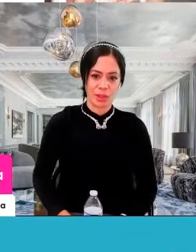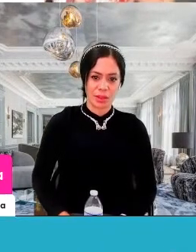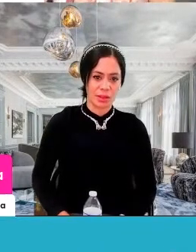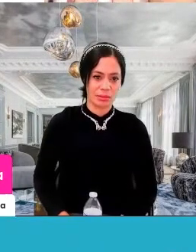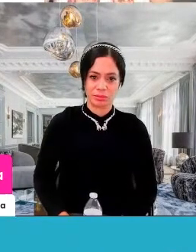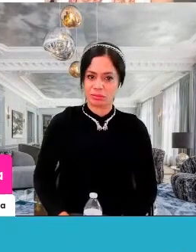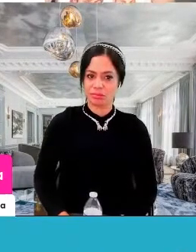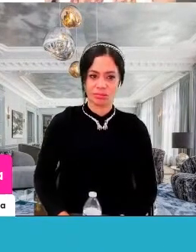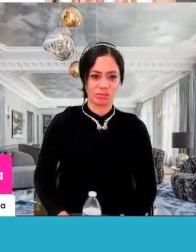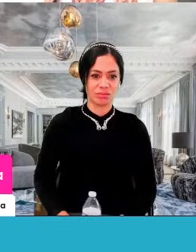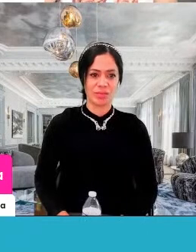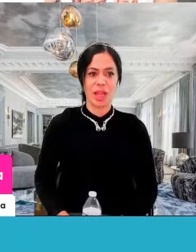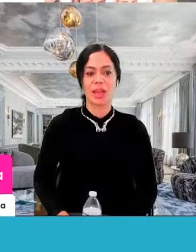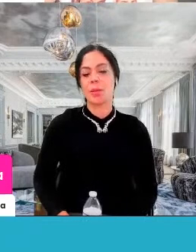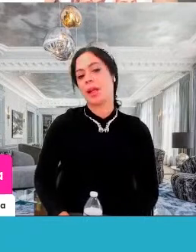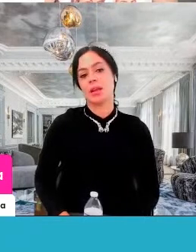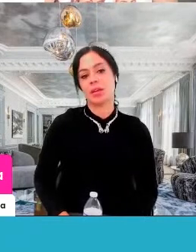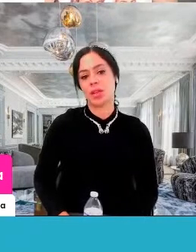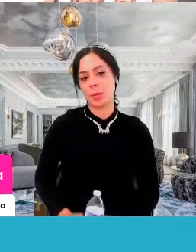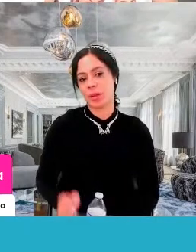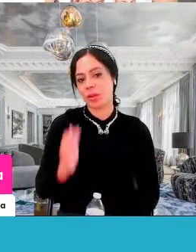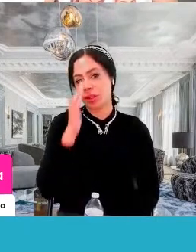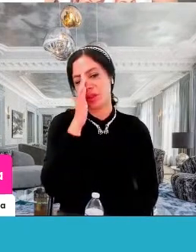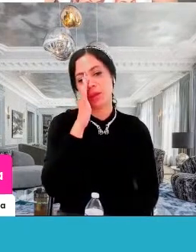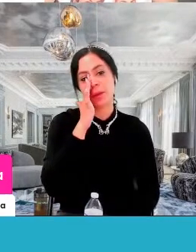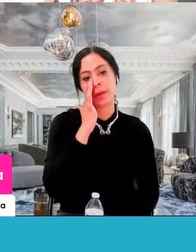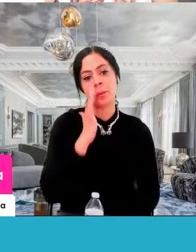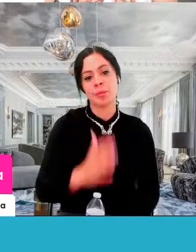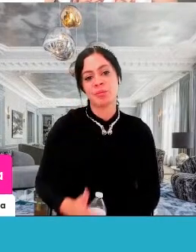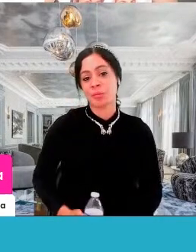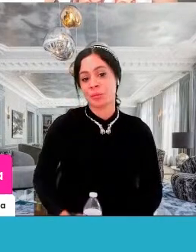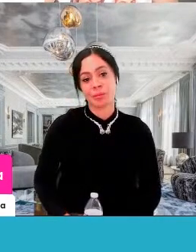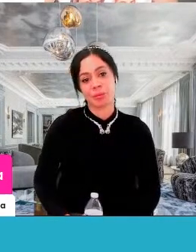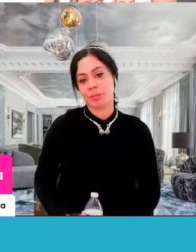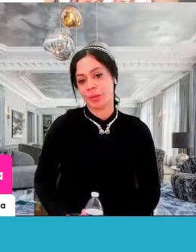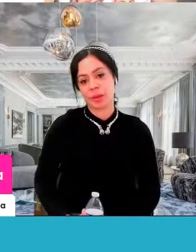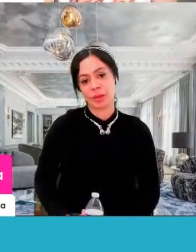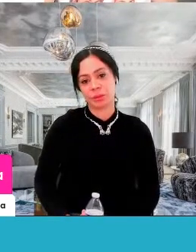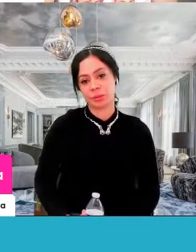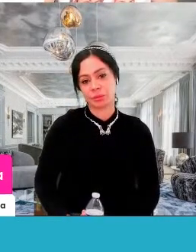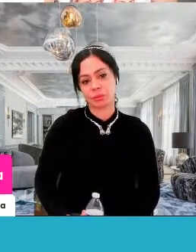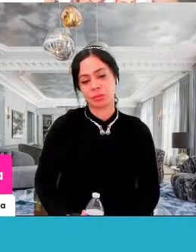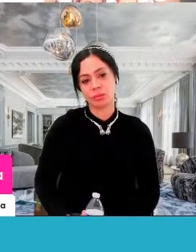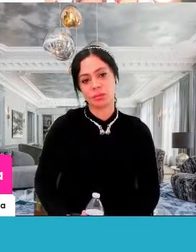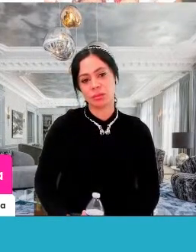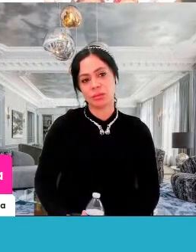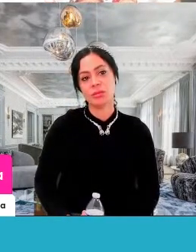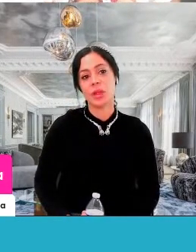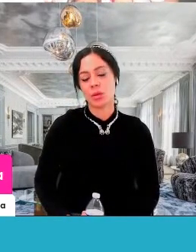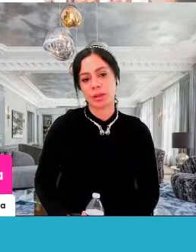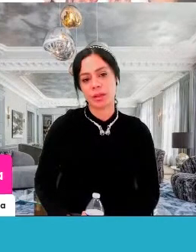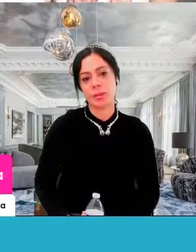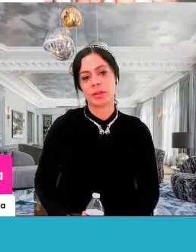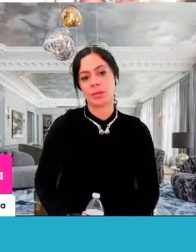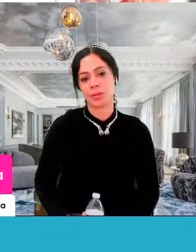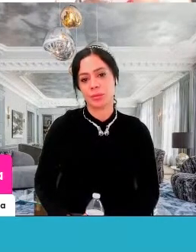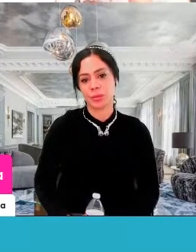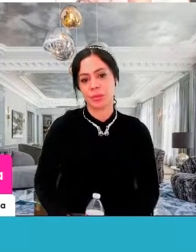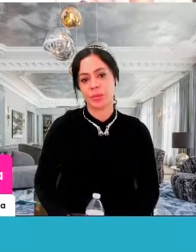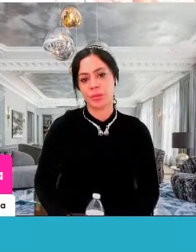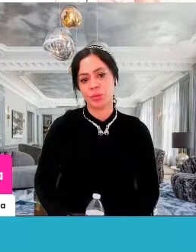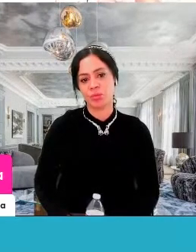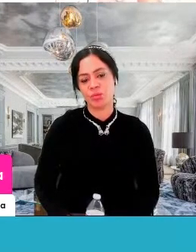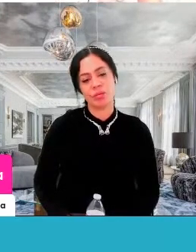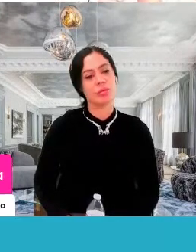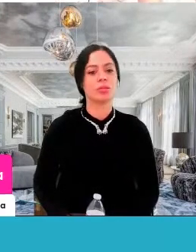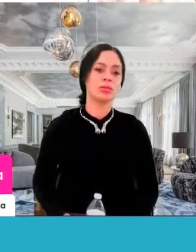señor Lazo. Que no tiene perdón de Dios, ¿verdad? se le cayó la careta. Que vaya la sanción que más le